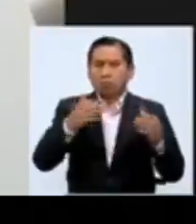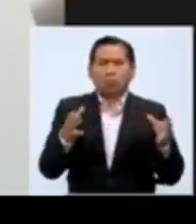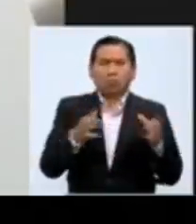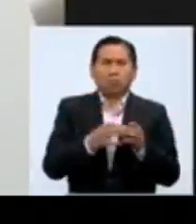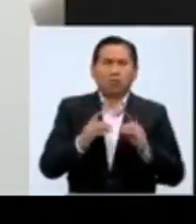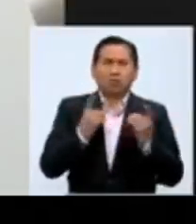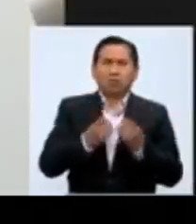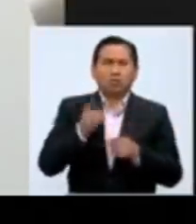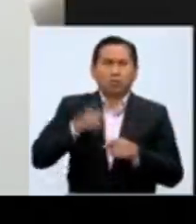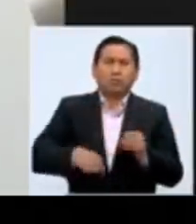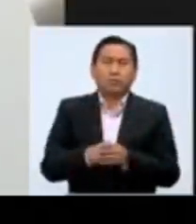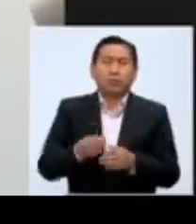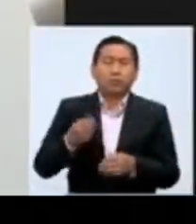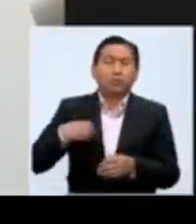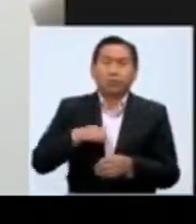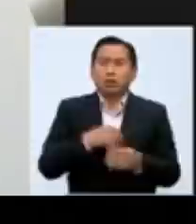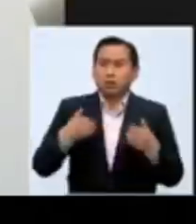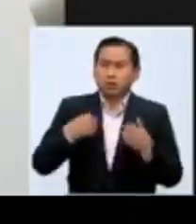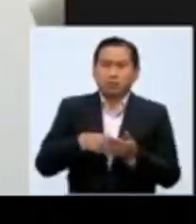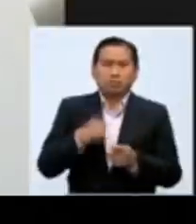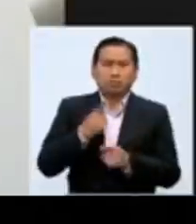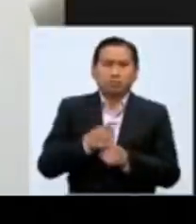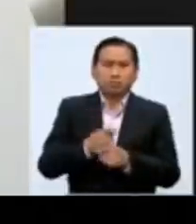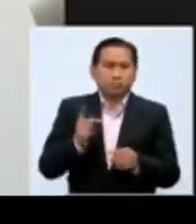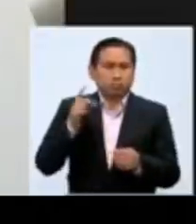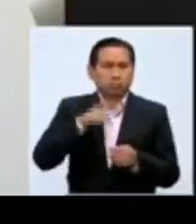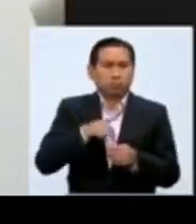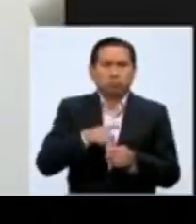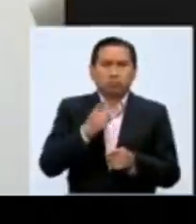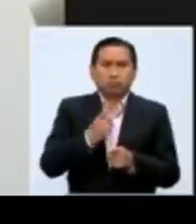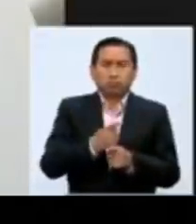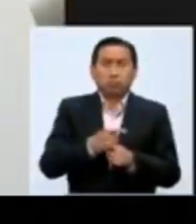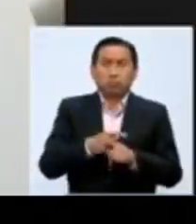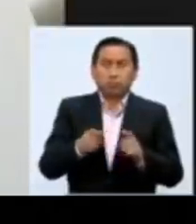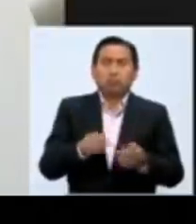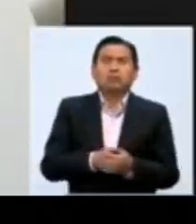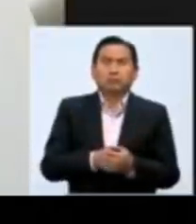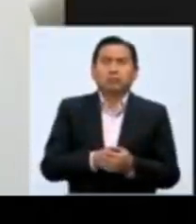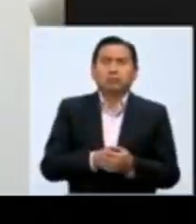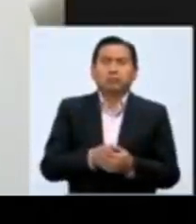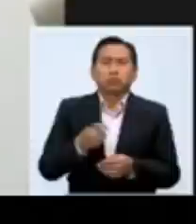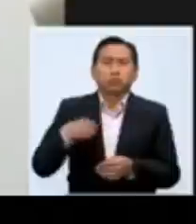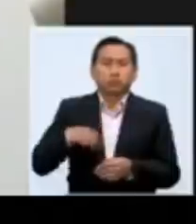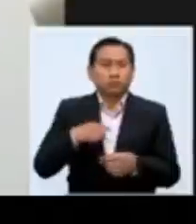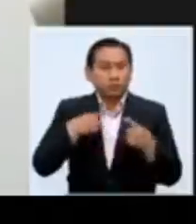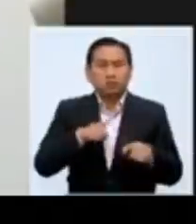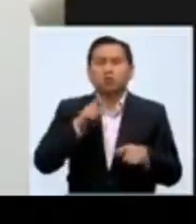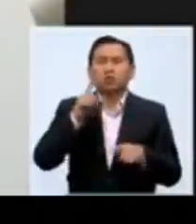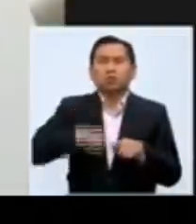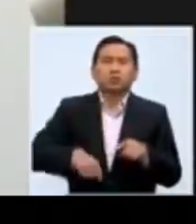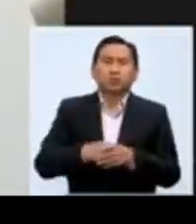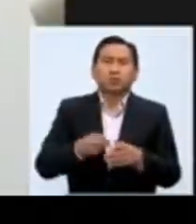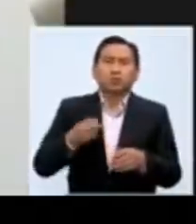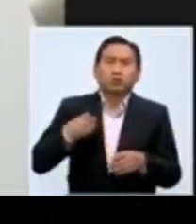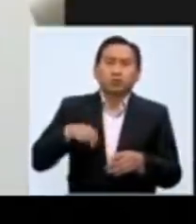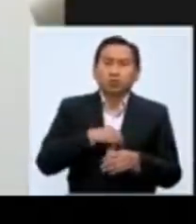directiva. Nosotros tenemos la facultad también de participar, pero no estuvimos presentes porque